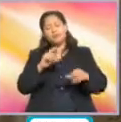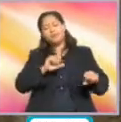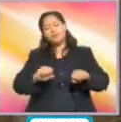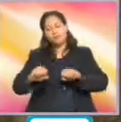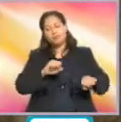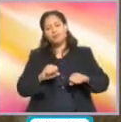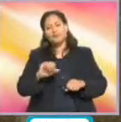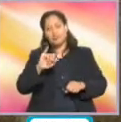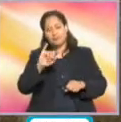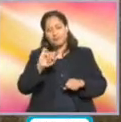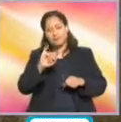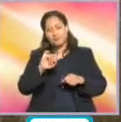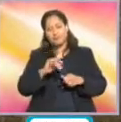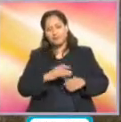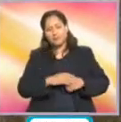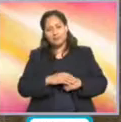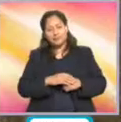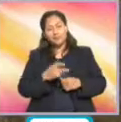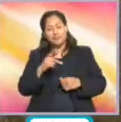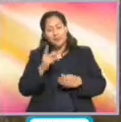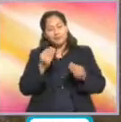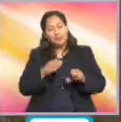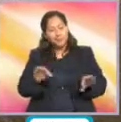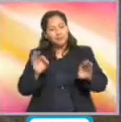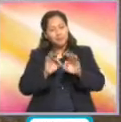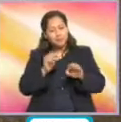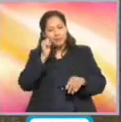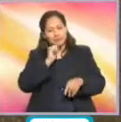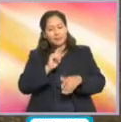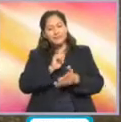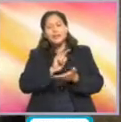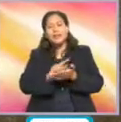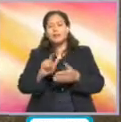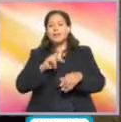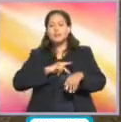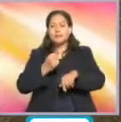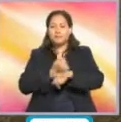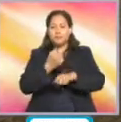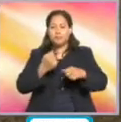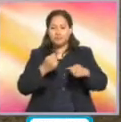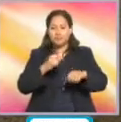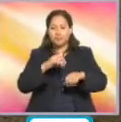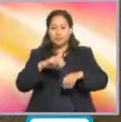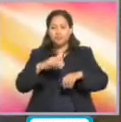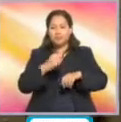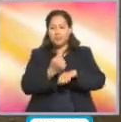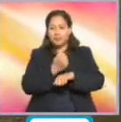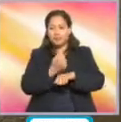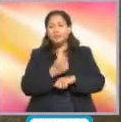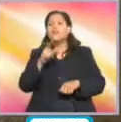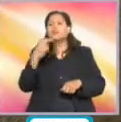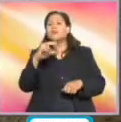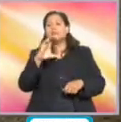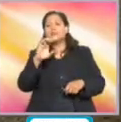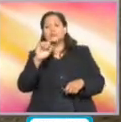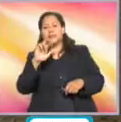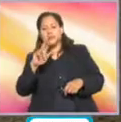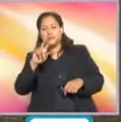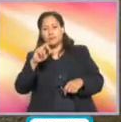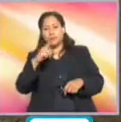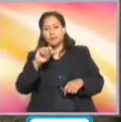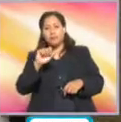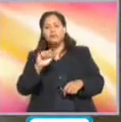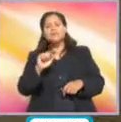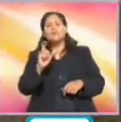para eso, pero es importante tener limpio el calzado. ¿Su nombre? César Vargas. Y cada cuando viene